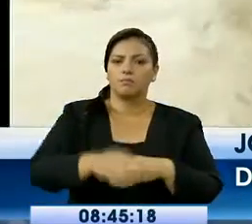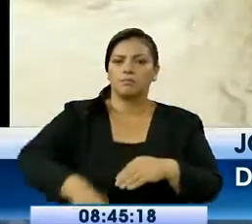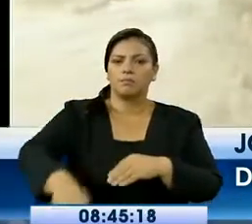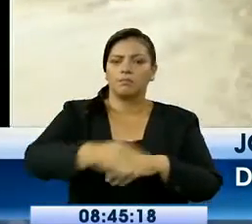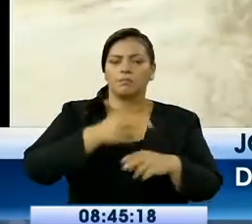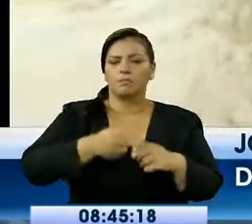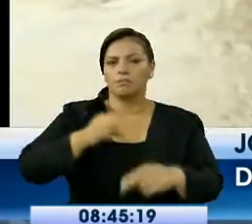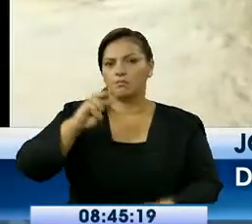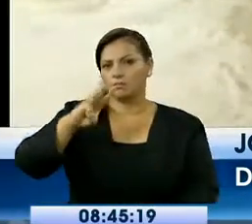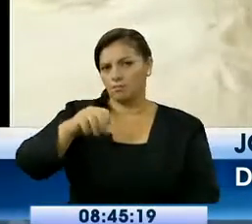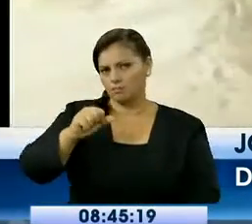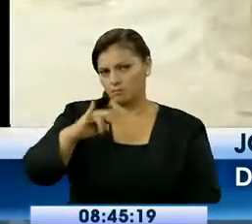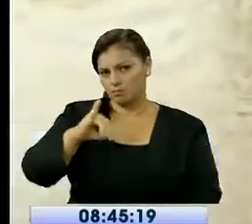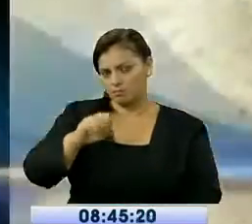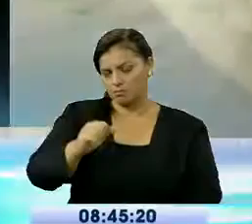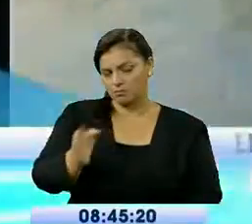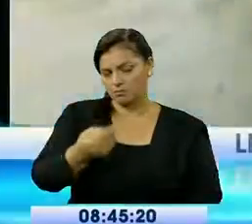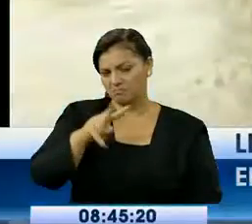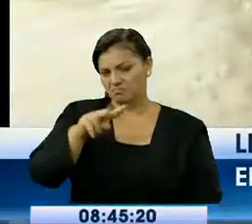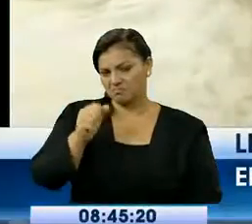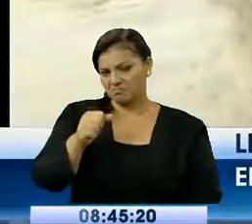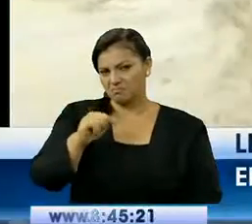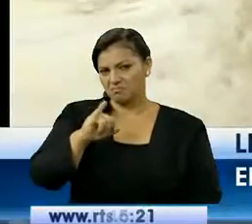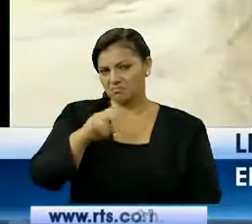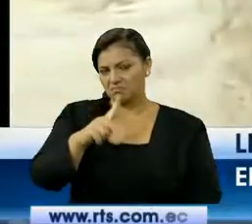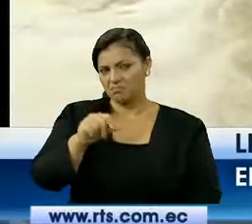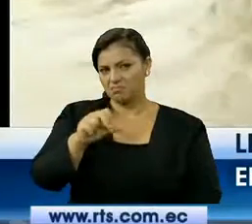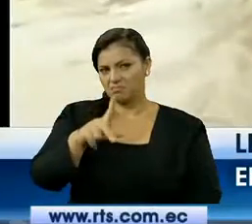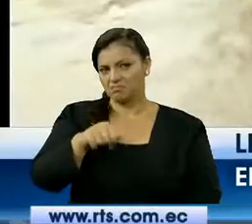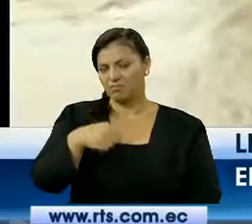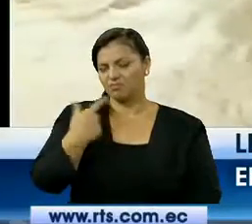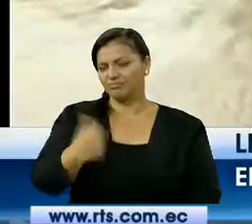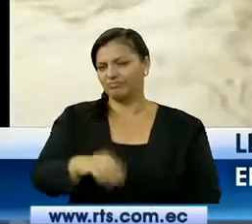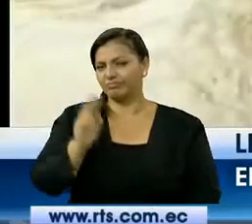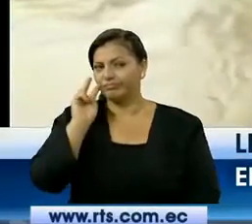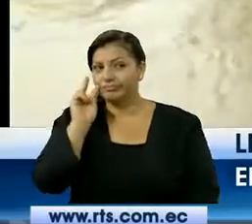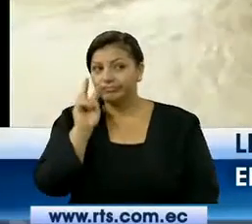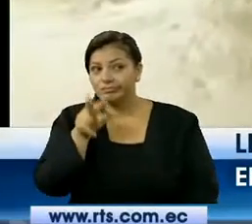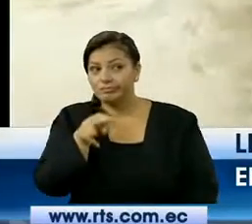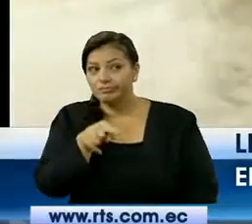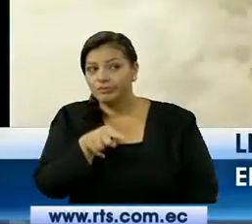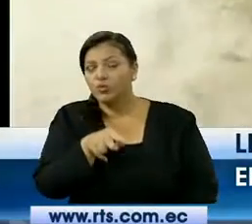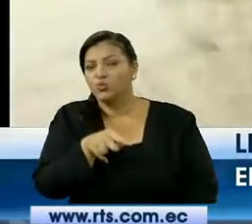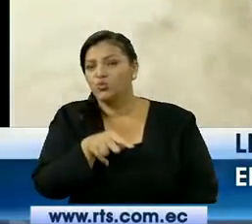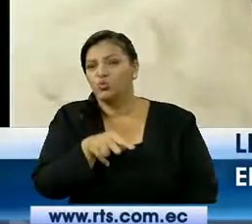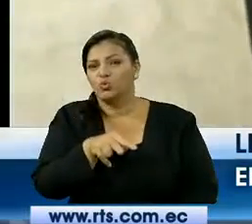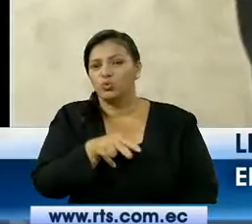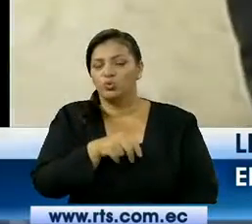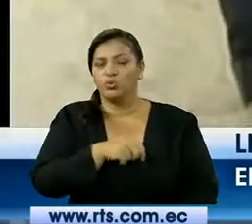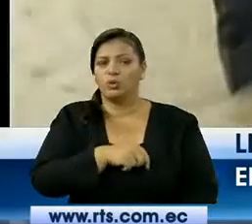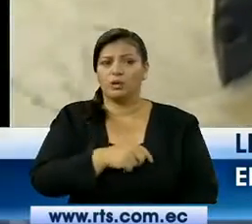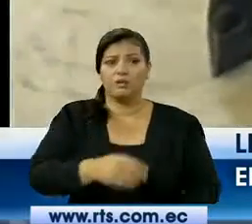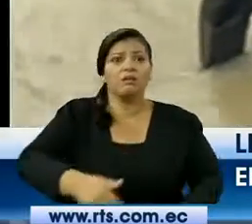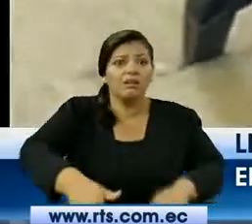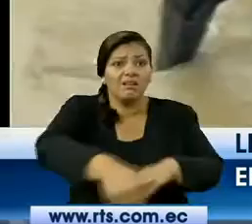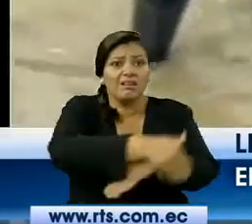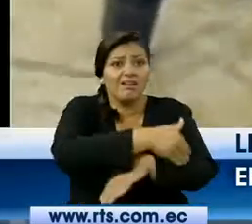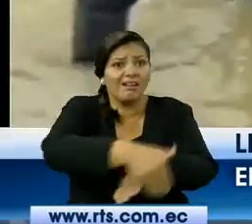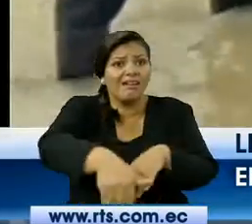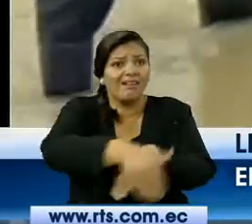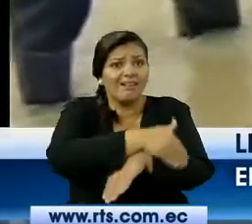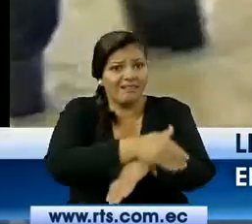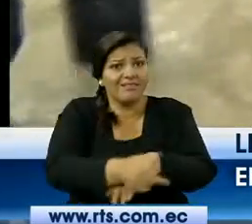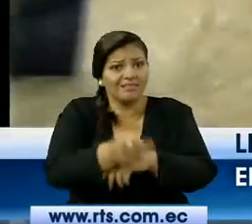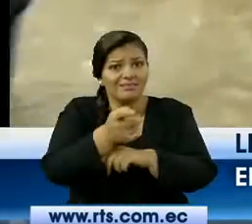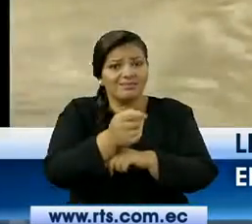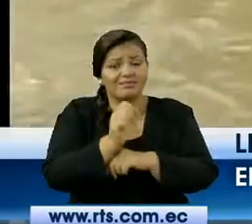Monte Sinaí, donde como ustedes pueden observar, así continúa la situación por acá. Esta es la calle, esta es una de las